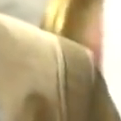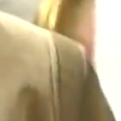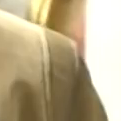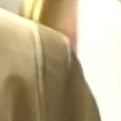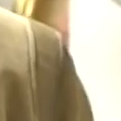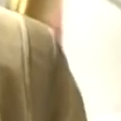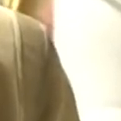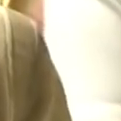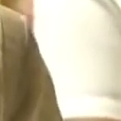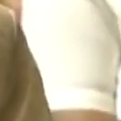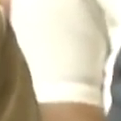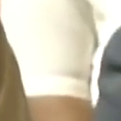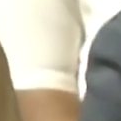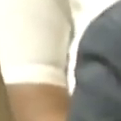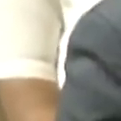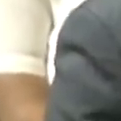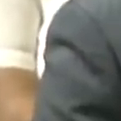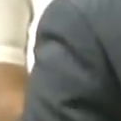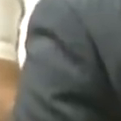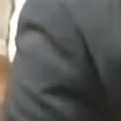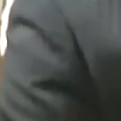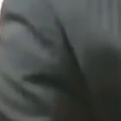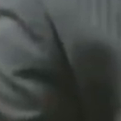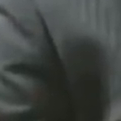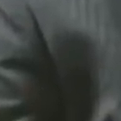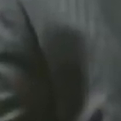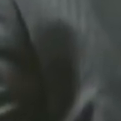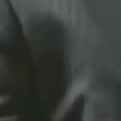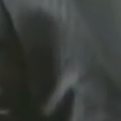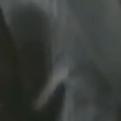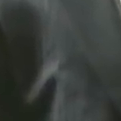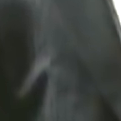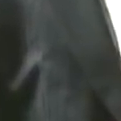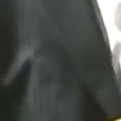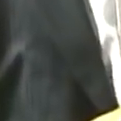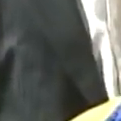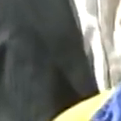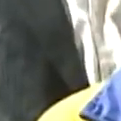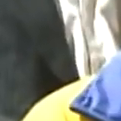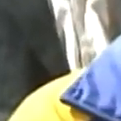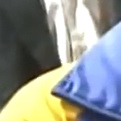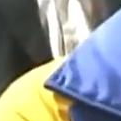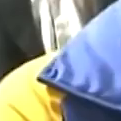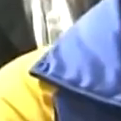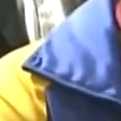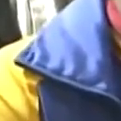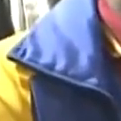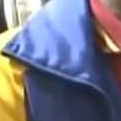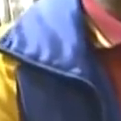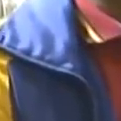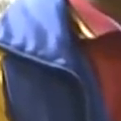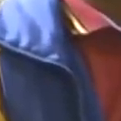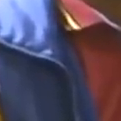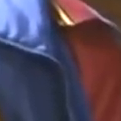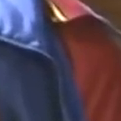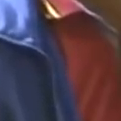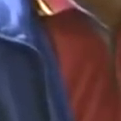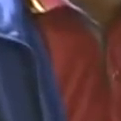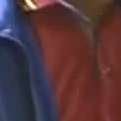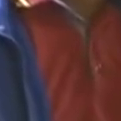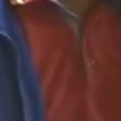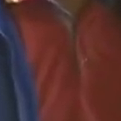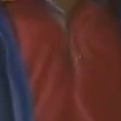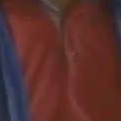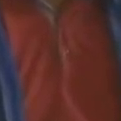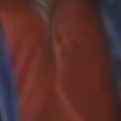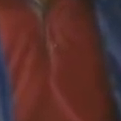su carrera política militaron en cada rincón del país, pero también esa obra en la docencia, en cada escuela,